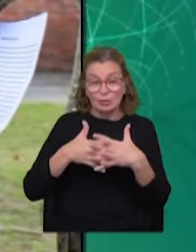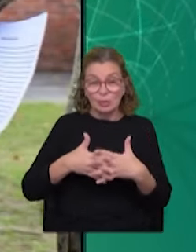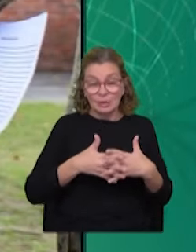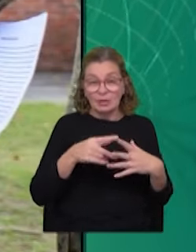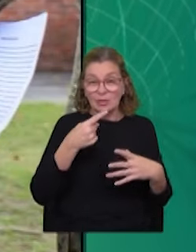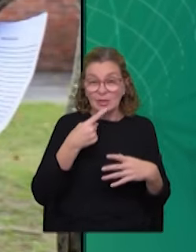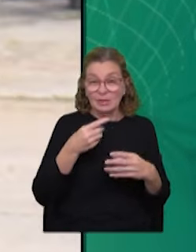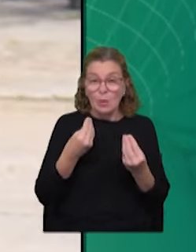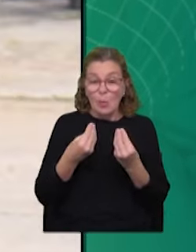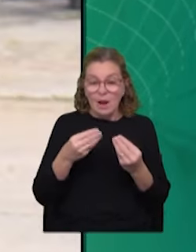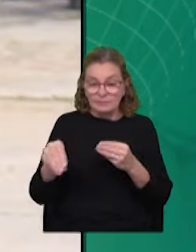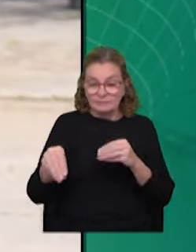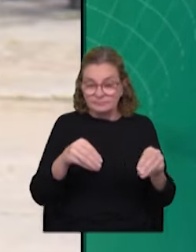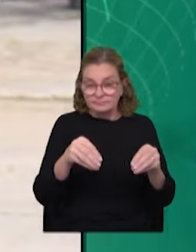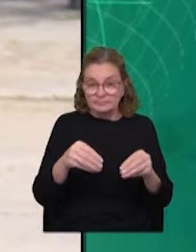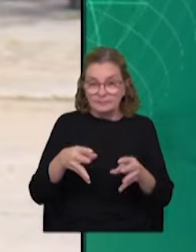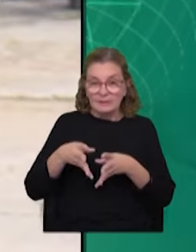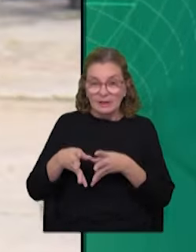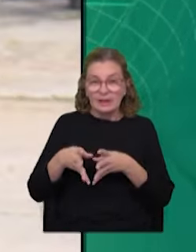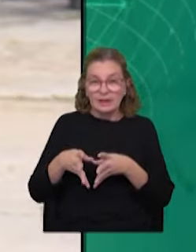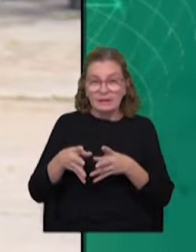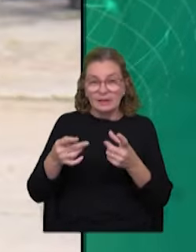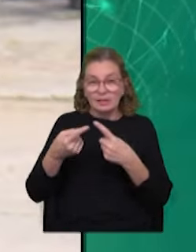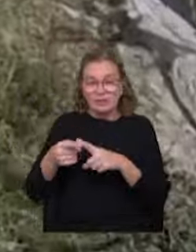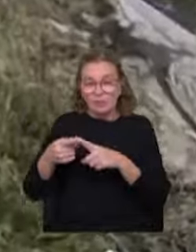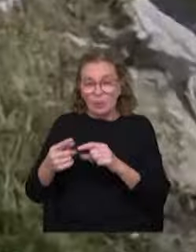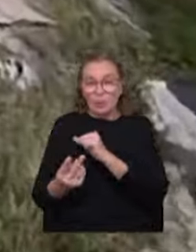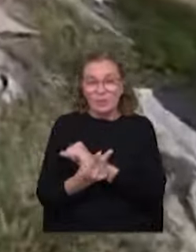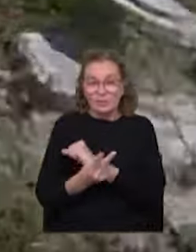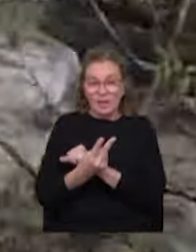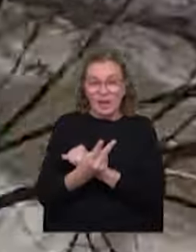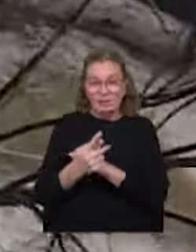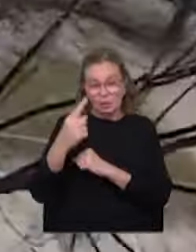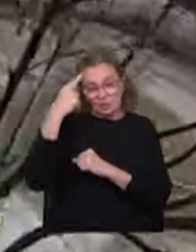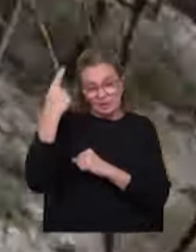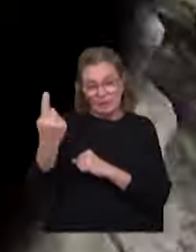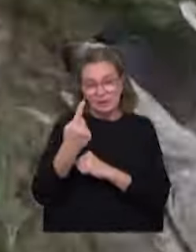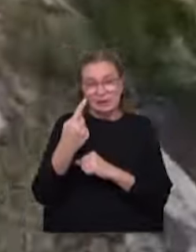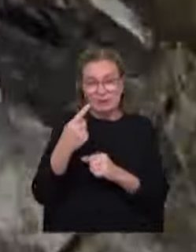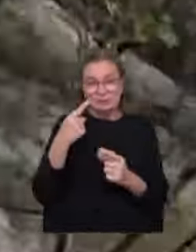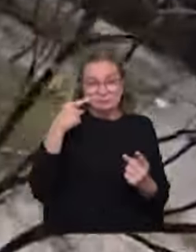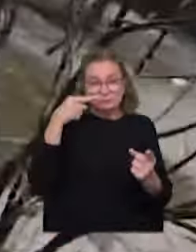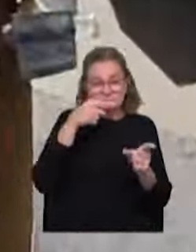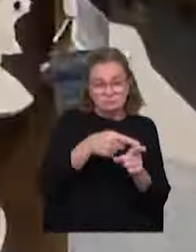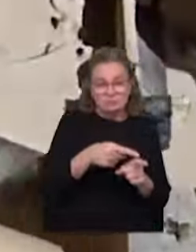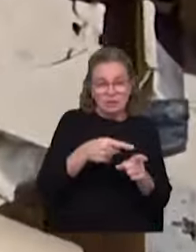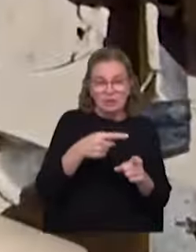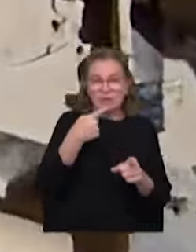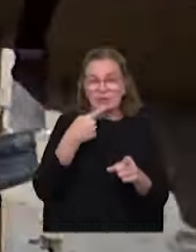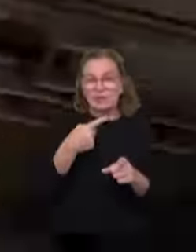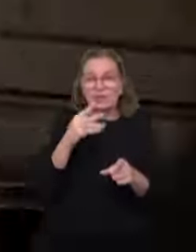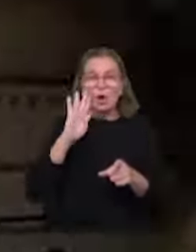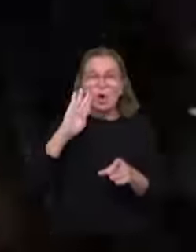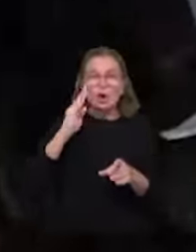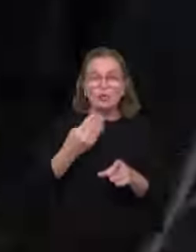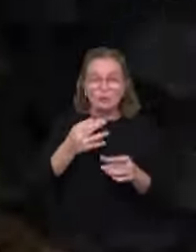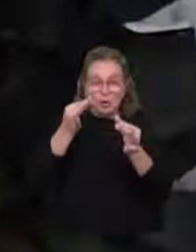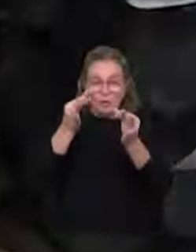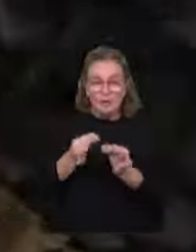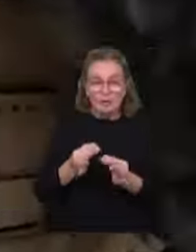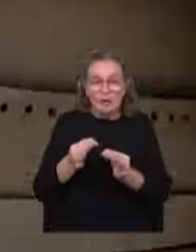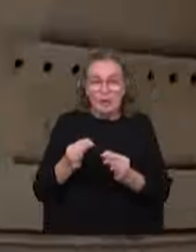sus áreas de acción guerra no convencional defensa interna extranjera acción directa contra insurgencia reconocimiento especial